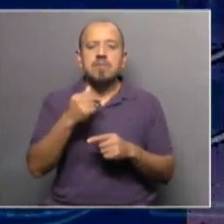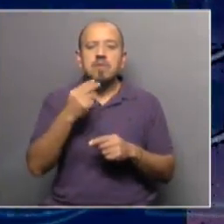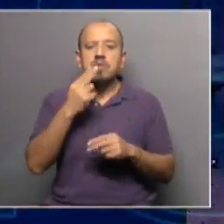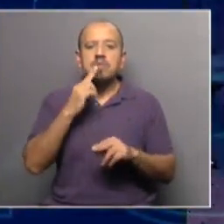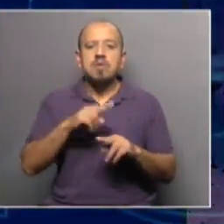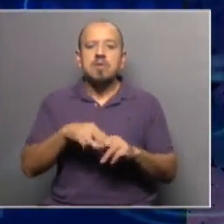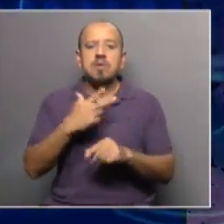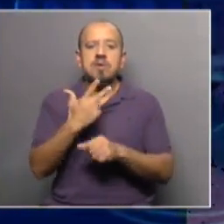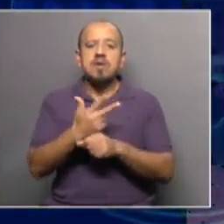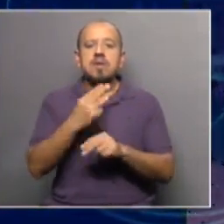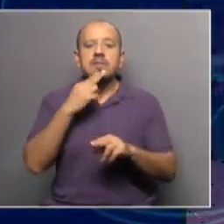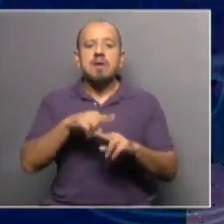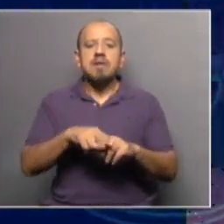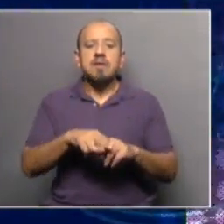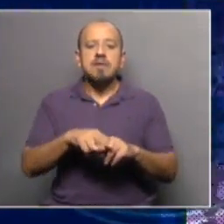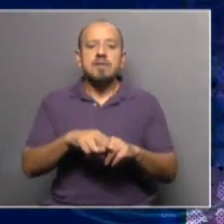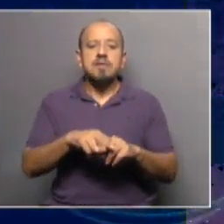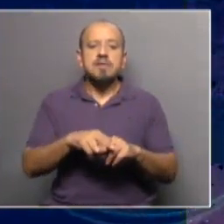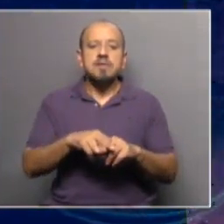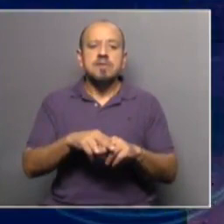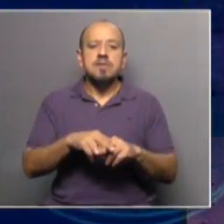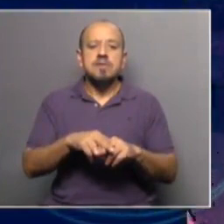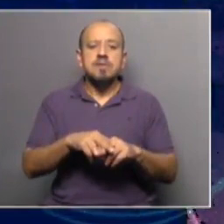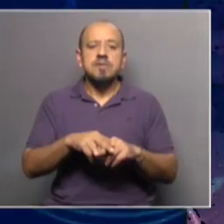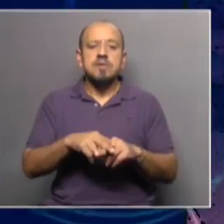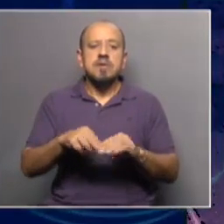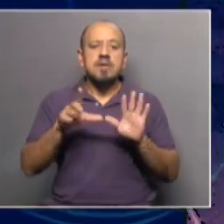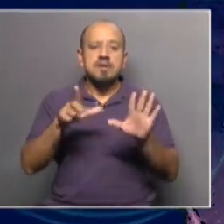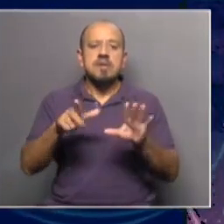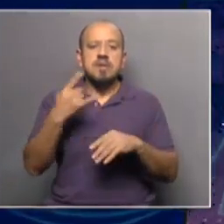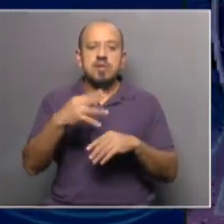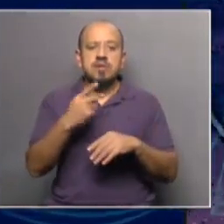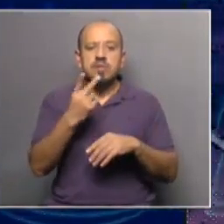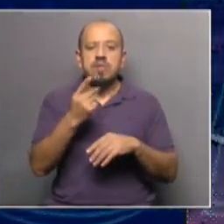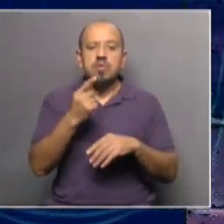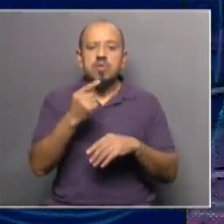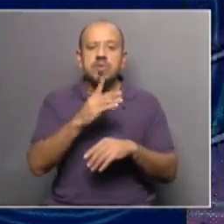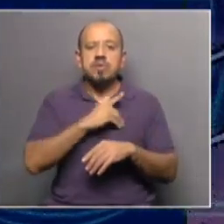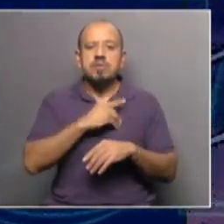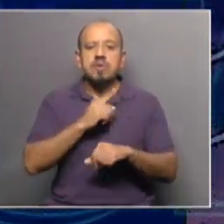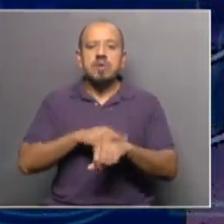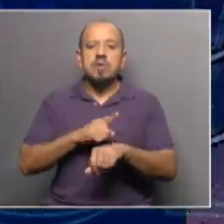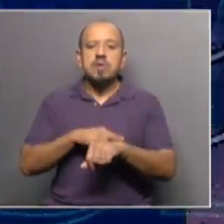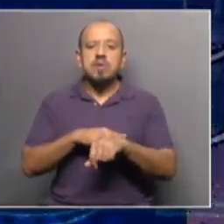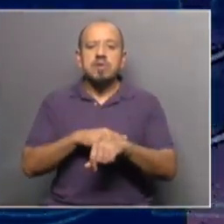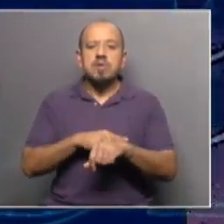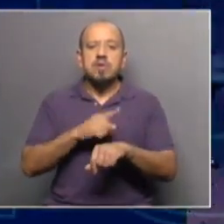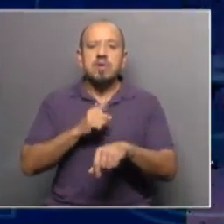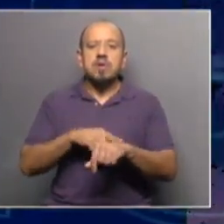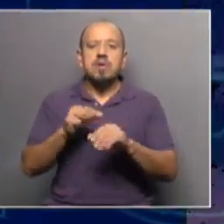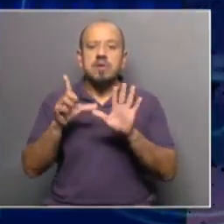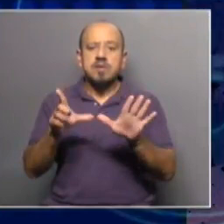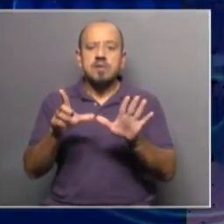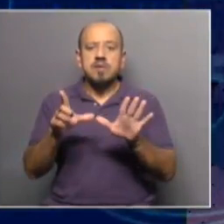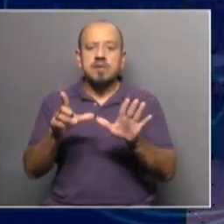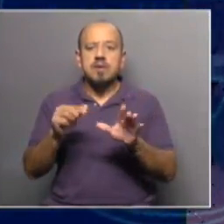tres martes a partir del martes, sí, que viene. Y ahí 7, que... 14 y 21 de diciembre. Exacto. ¿Por Zoom a qué hora? A las 7. A las 7 a las 7. El